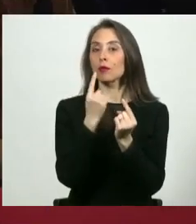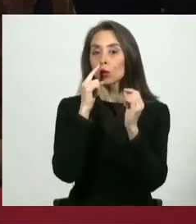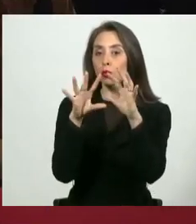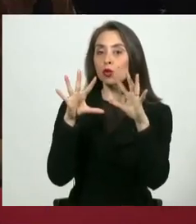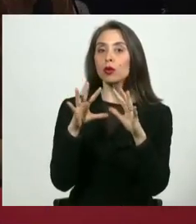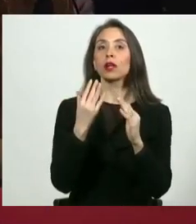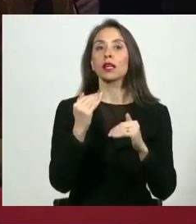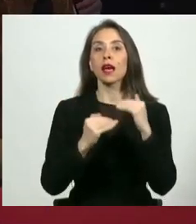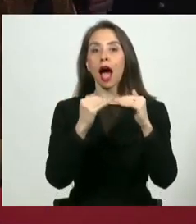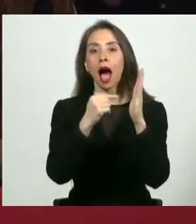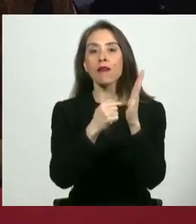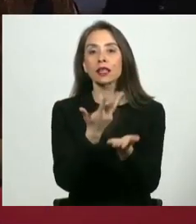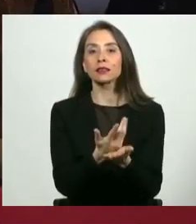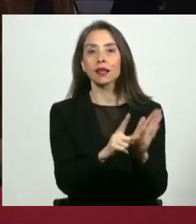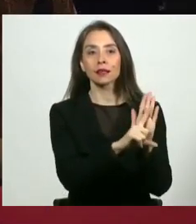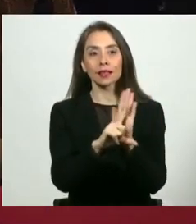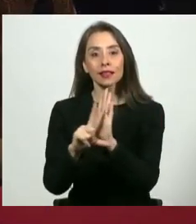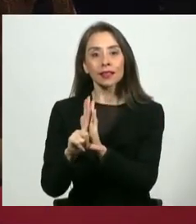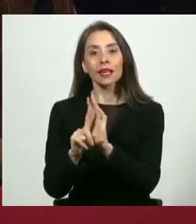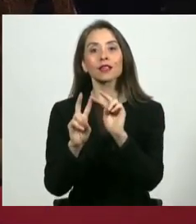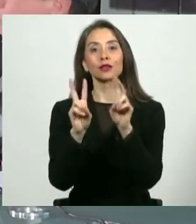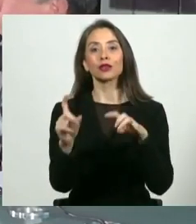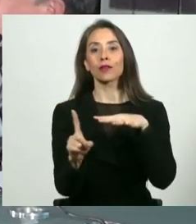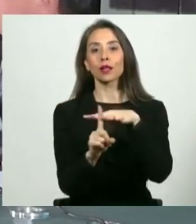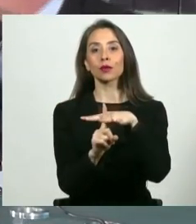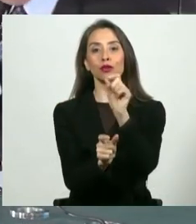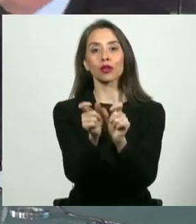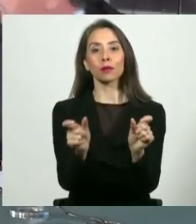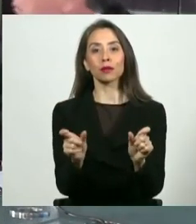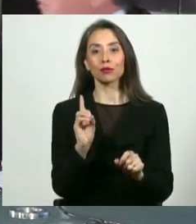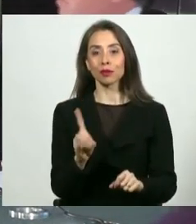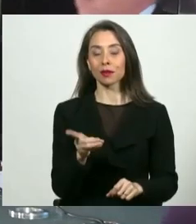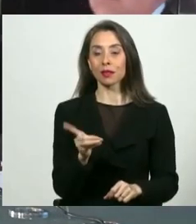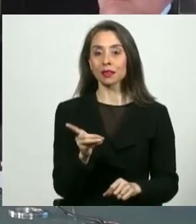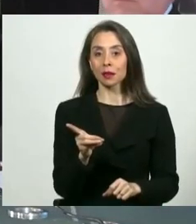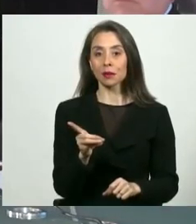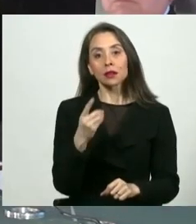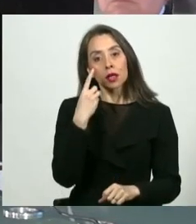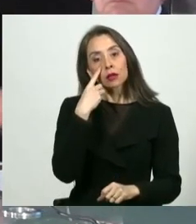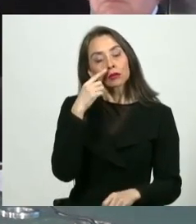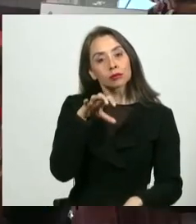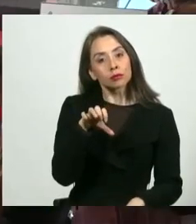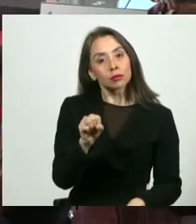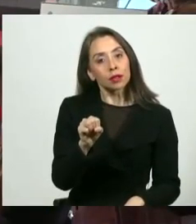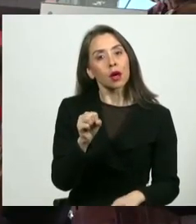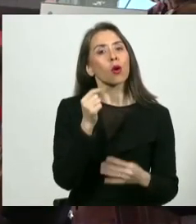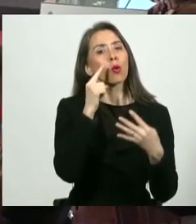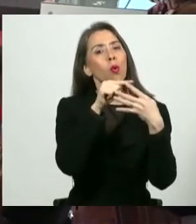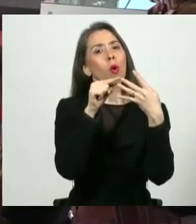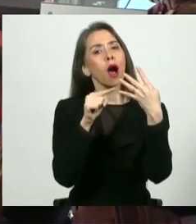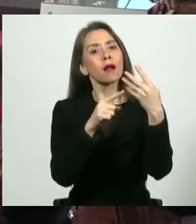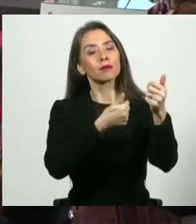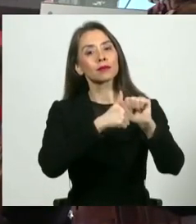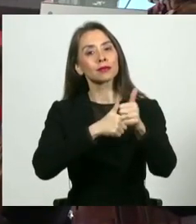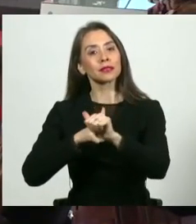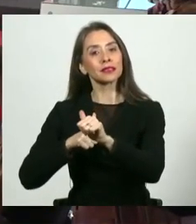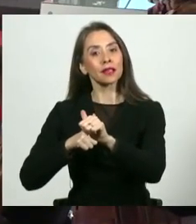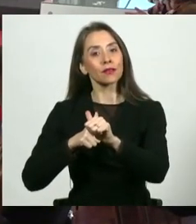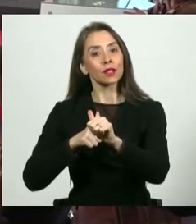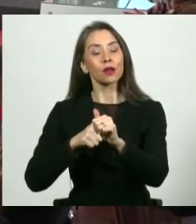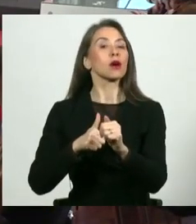avances legislativos en relación a la inclusión de personas con discapacidad e identificar los principales desafíos